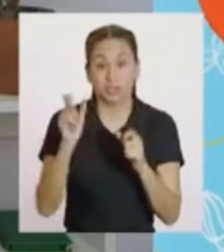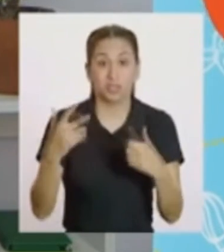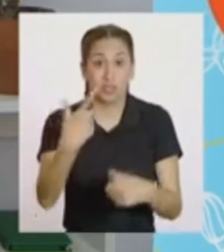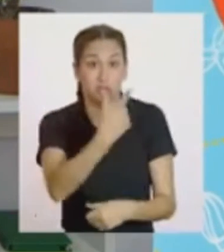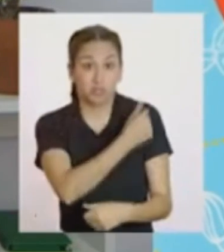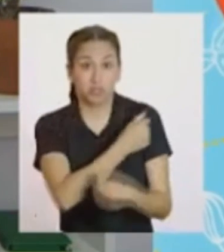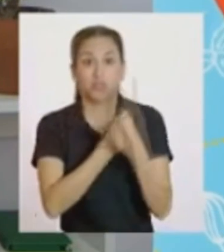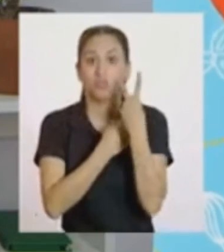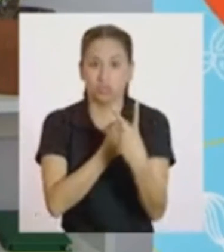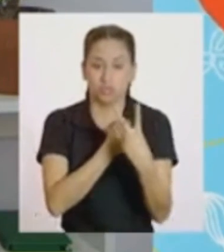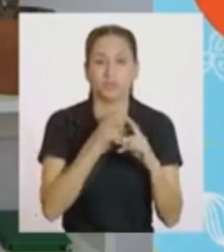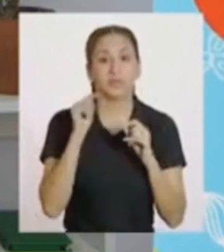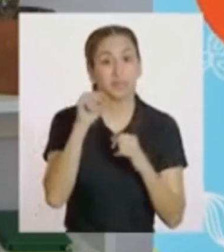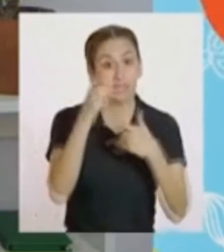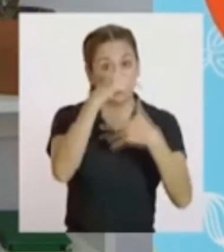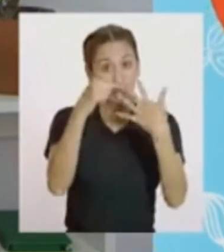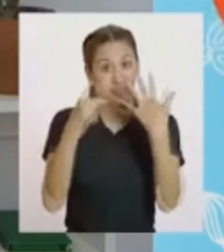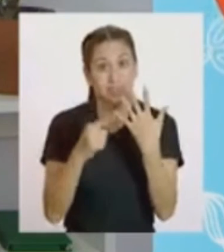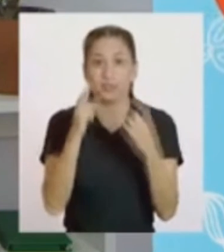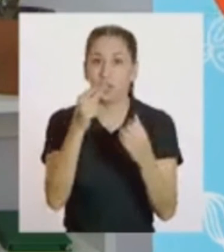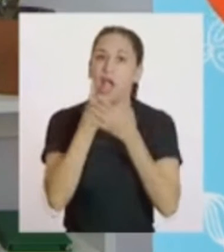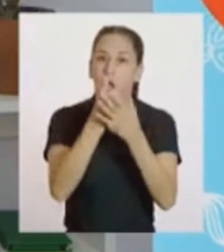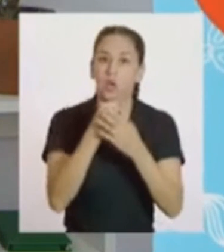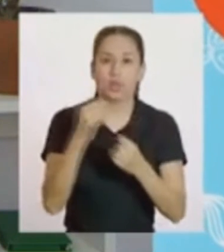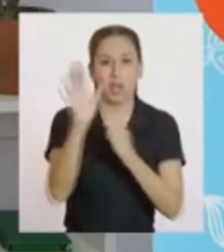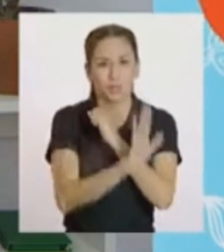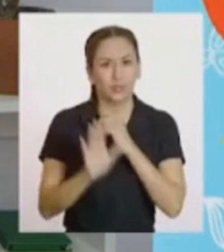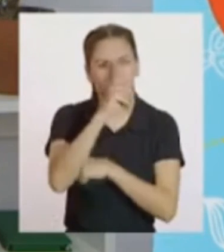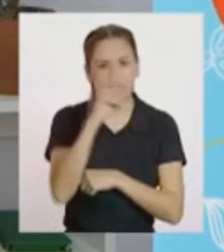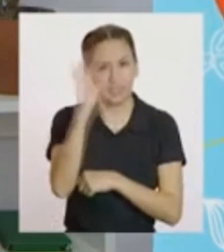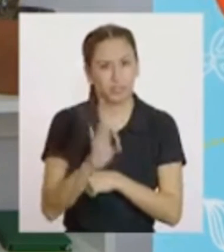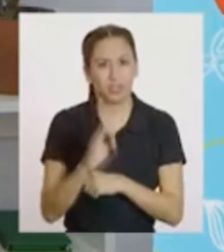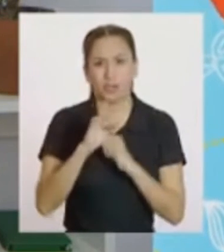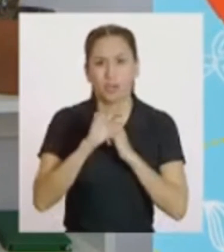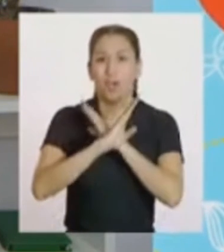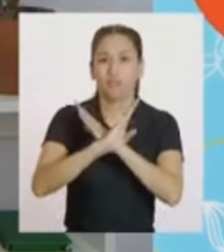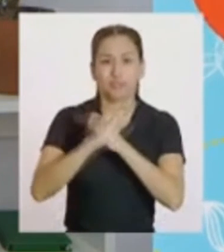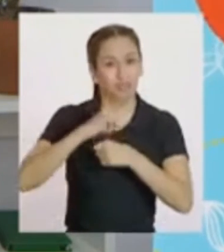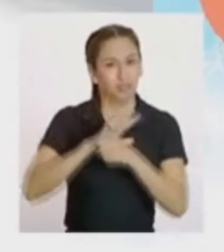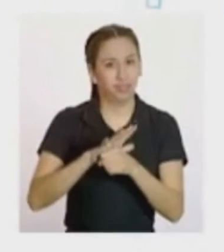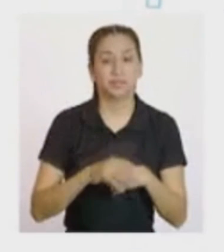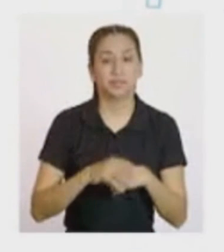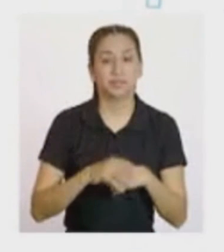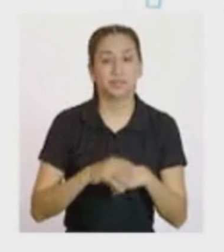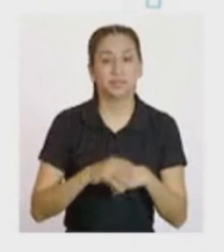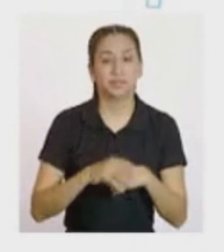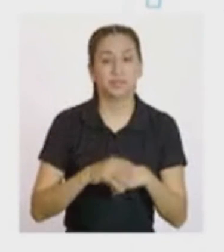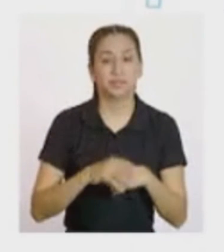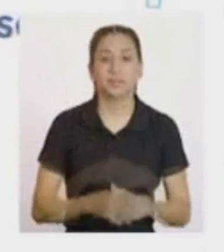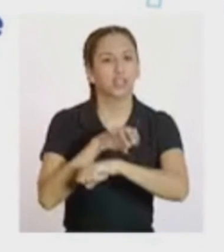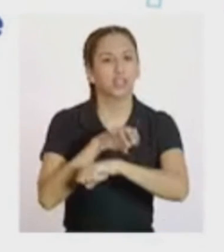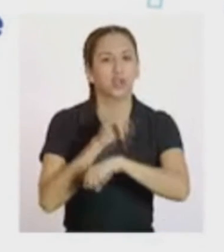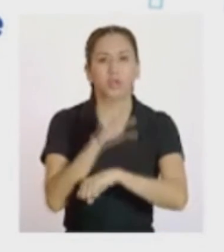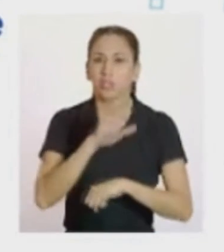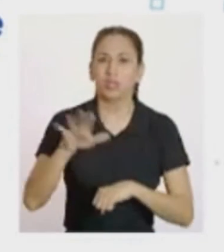vacuna, sus 2 dosis de vacuna. Estas 5 cosas te protegerán al 100% de no contraer la COVID-19. ¿Qué recomendaciones